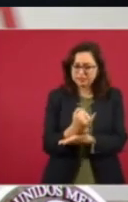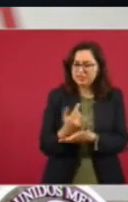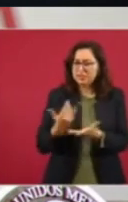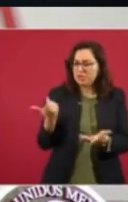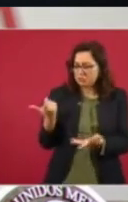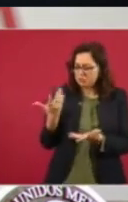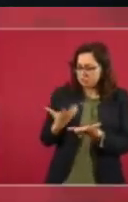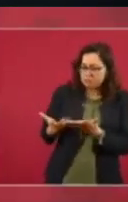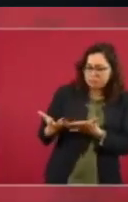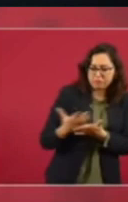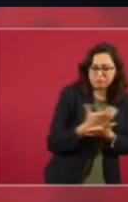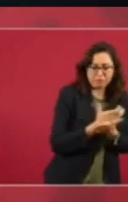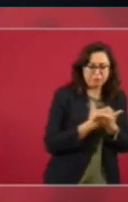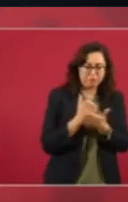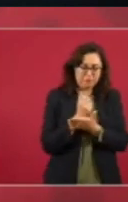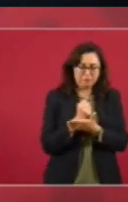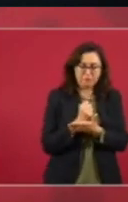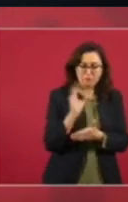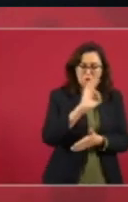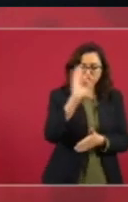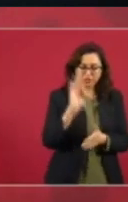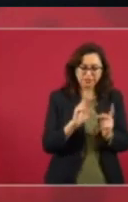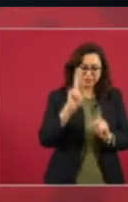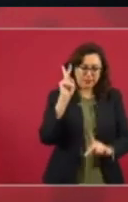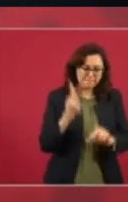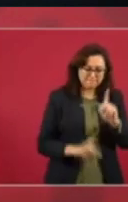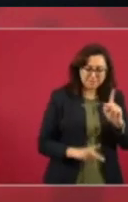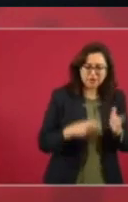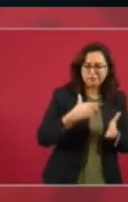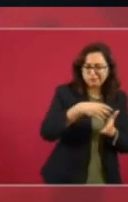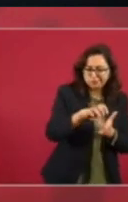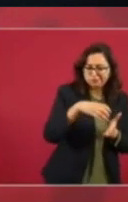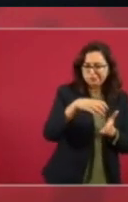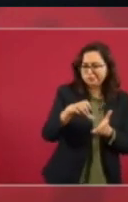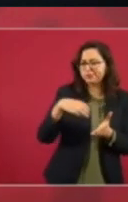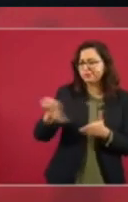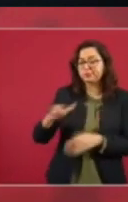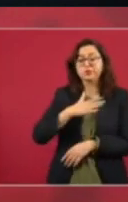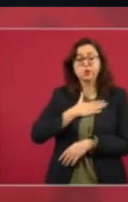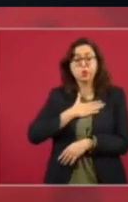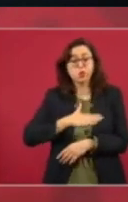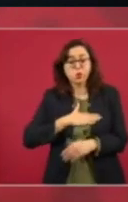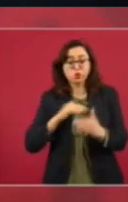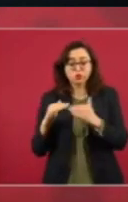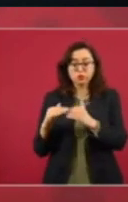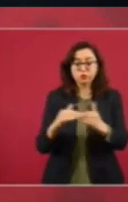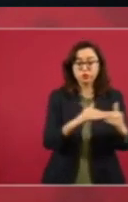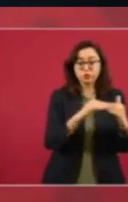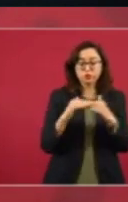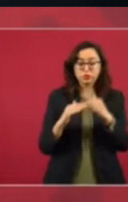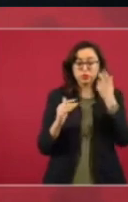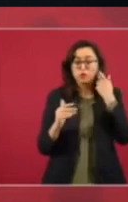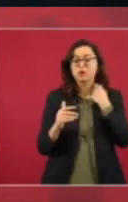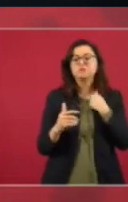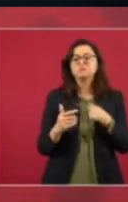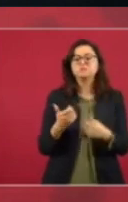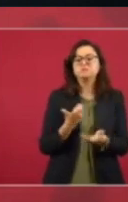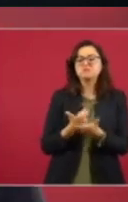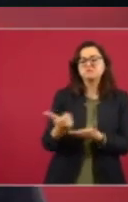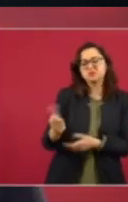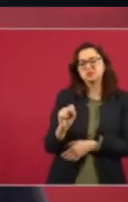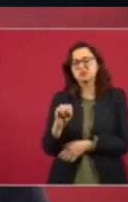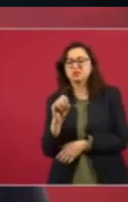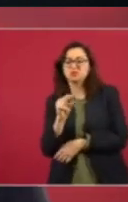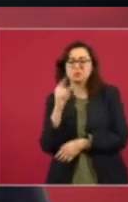de utilidades justo, equitativo y que evite la discrecionalidad en su pago.